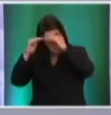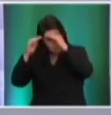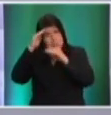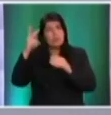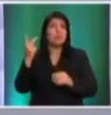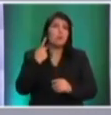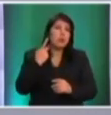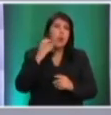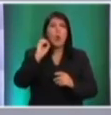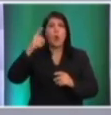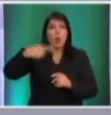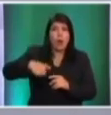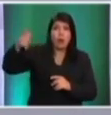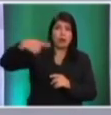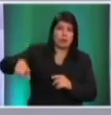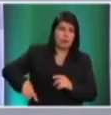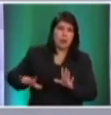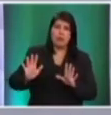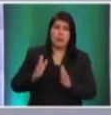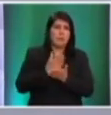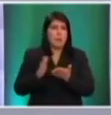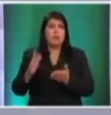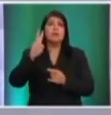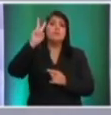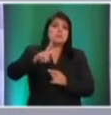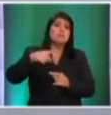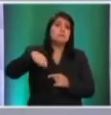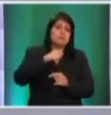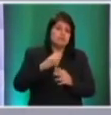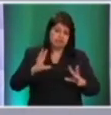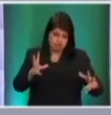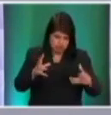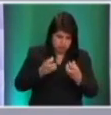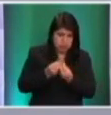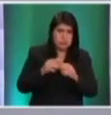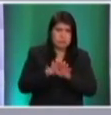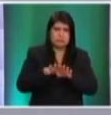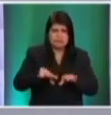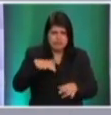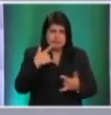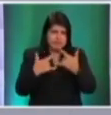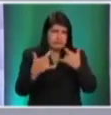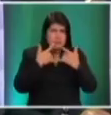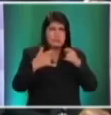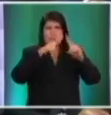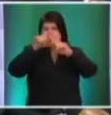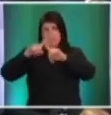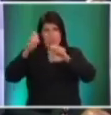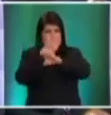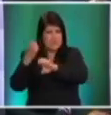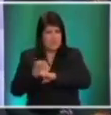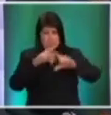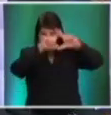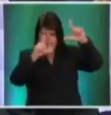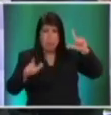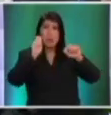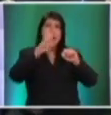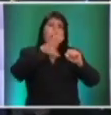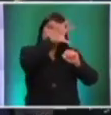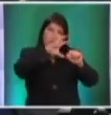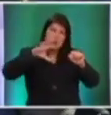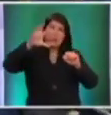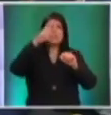méxico se tiene y que se refleja en coahuila principalmente podemos ver que hay estabilidad laboral que hay una